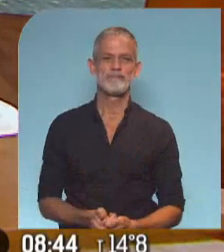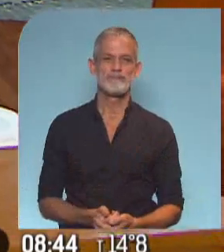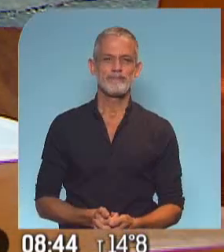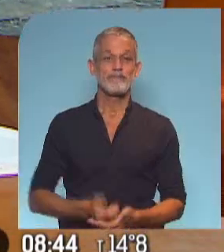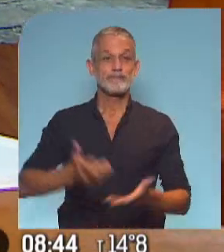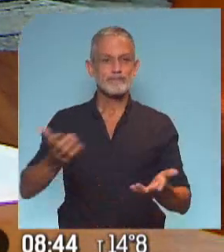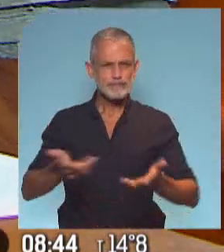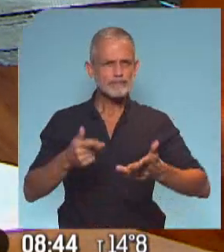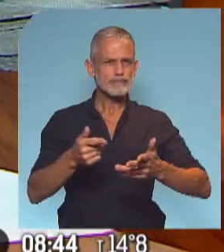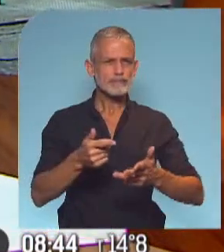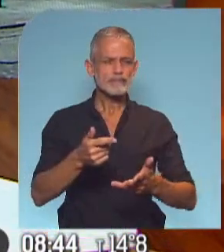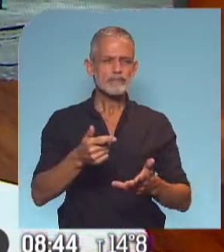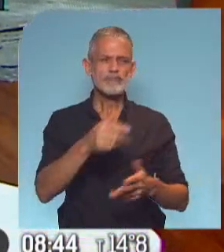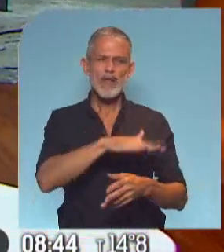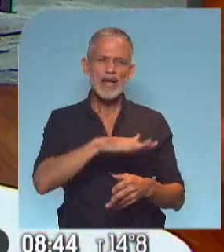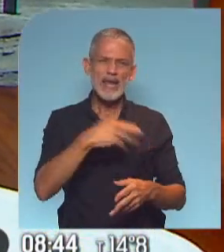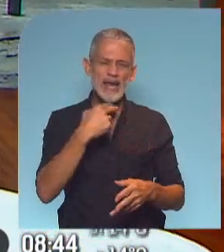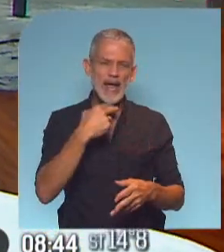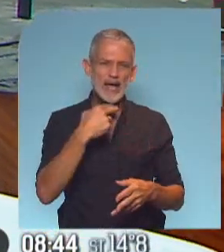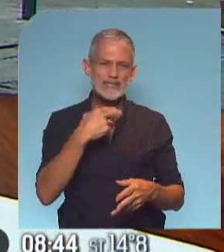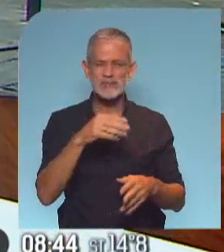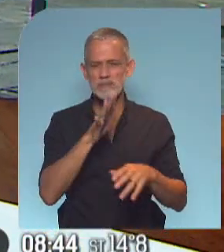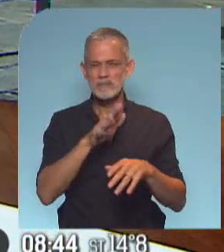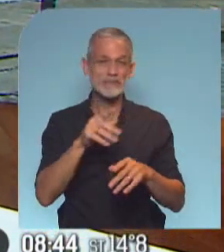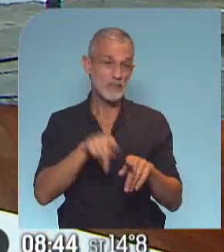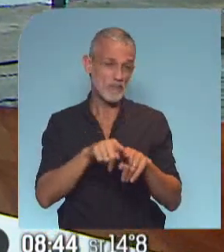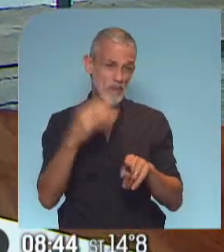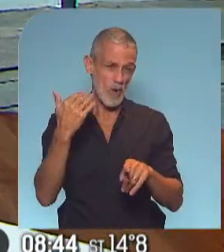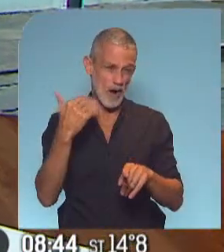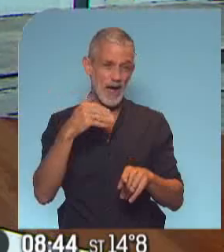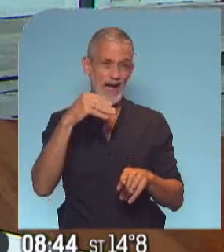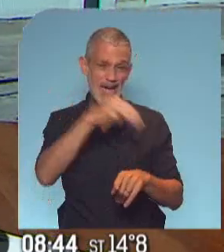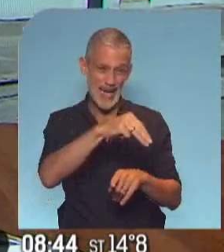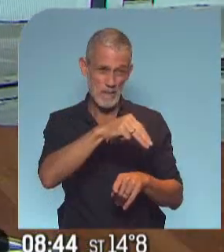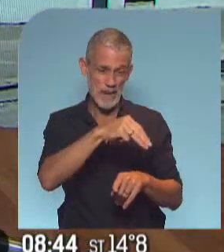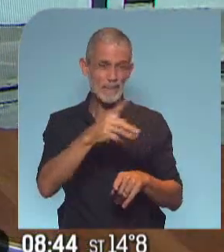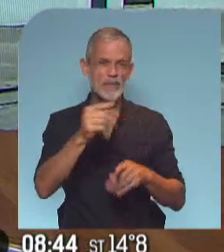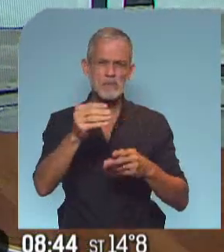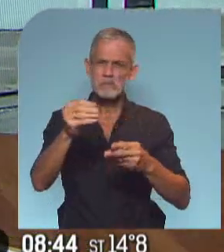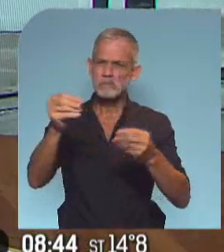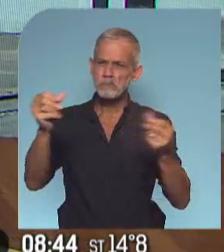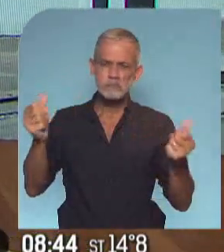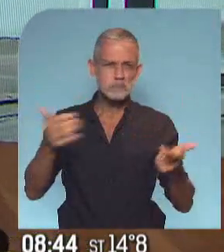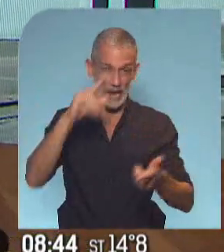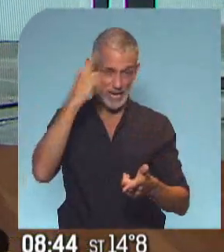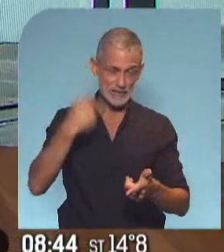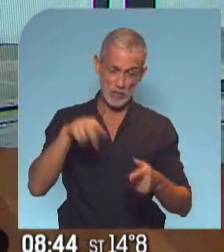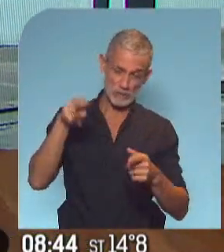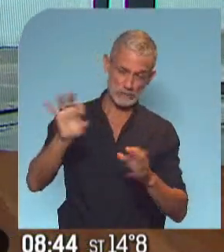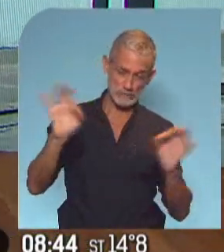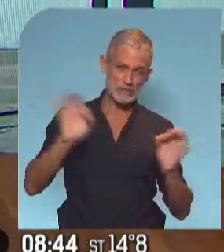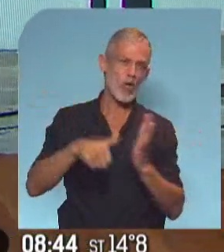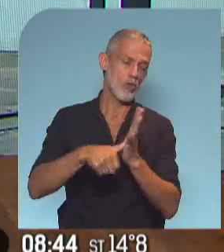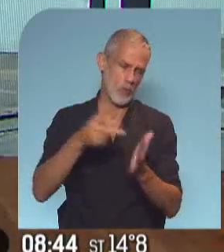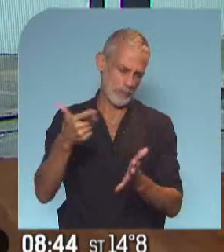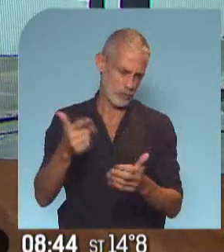la escritura como eh me pusieron en la luz un fenómeno invisible son invisibles e invisibles para el estado indocumentados en